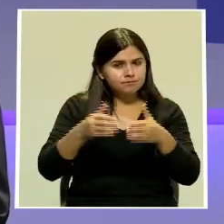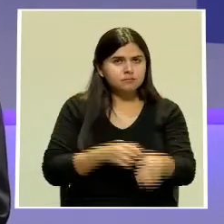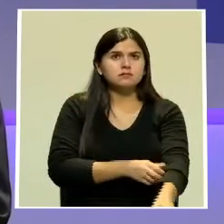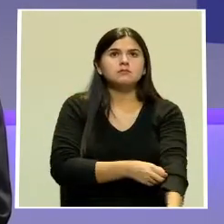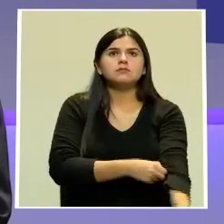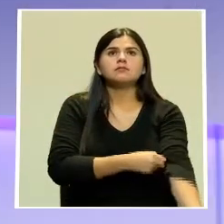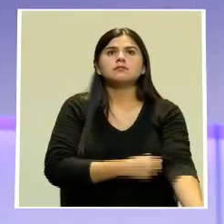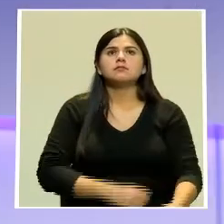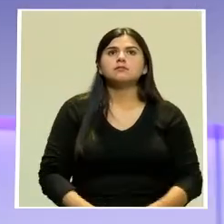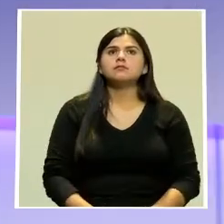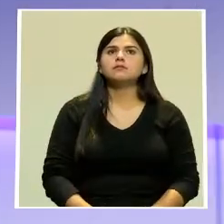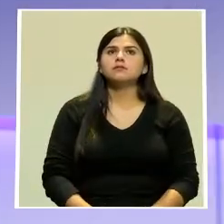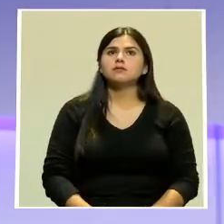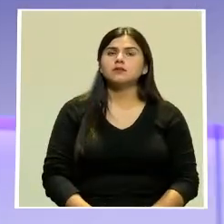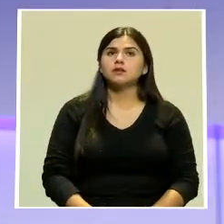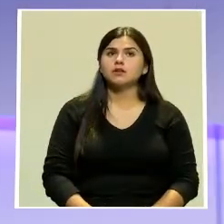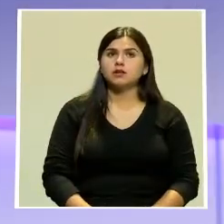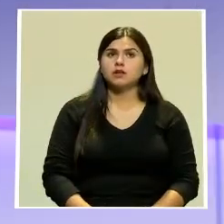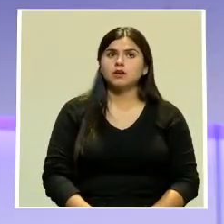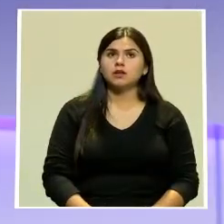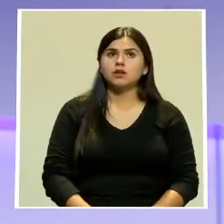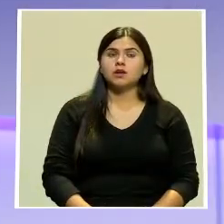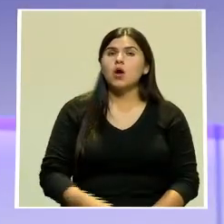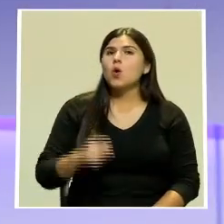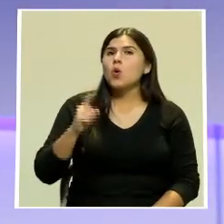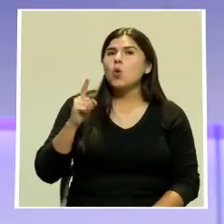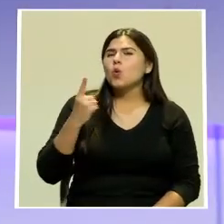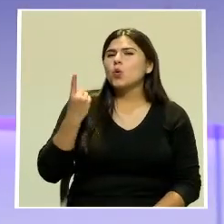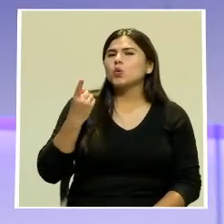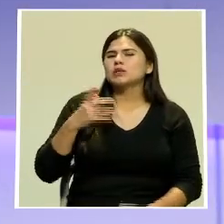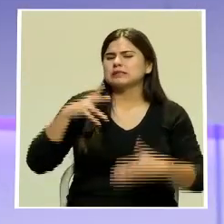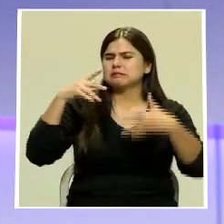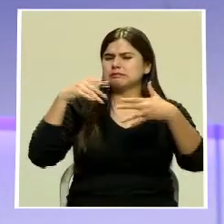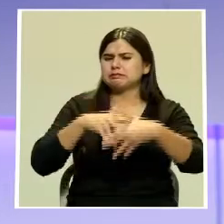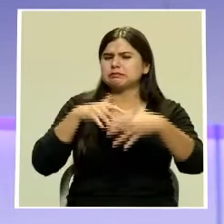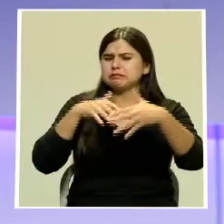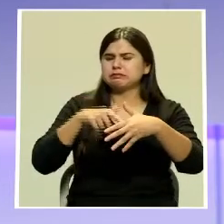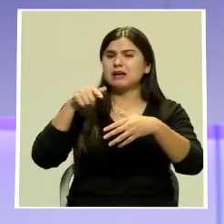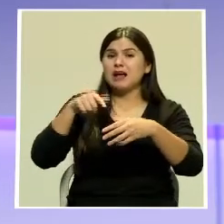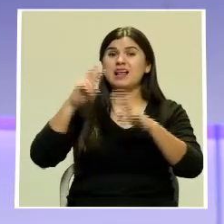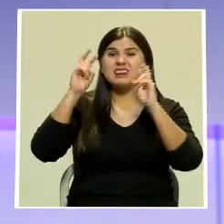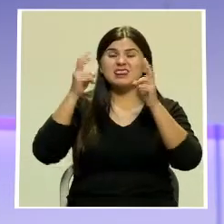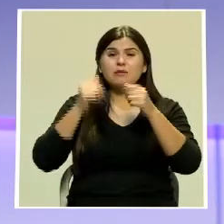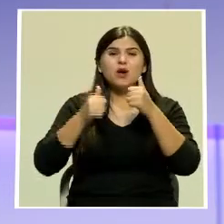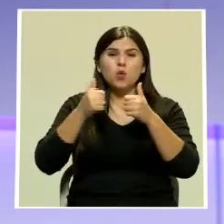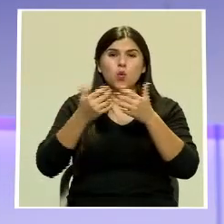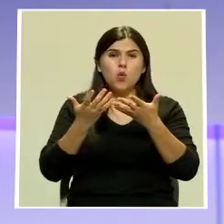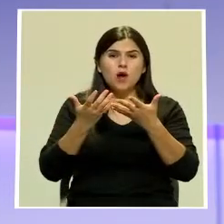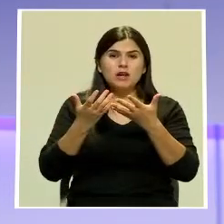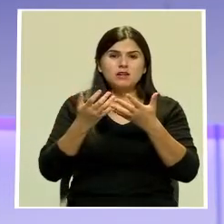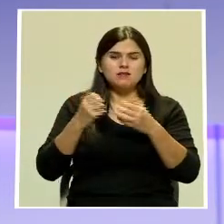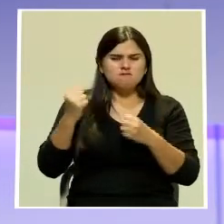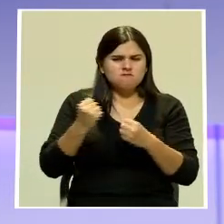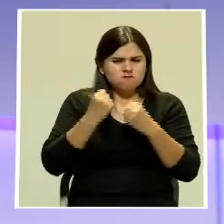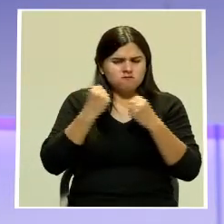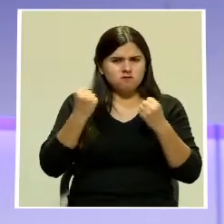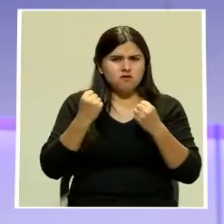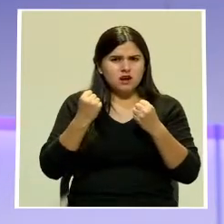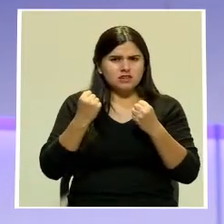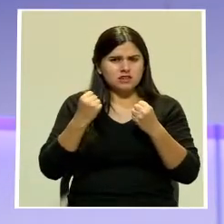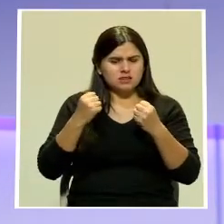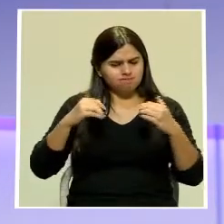Nuevamente, una de las raíces de la protesta es una fuerte y clara oposición a nuevos